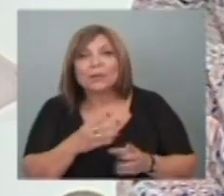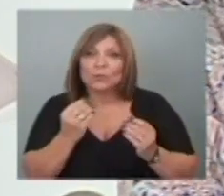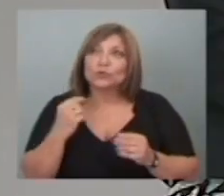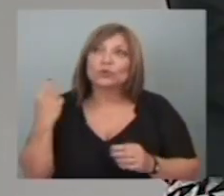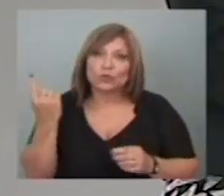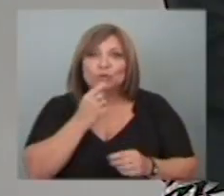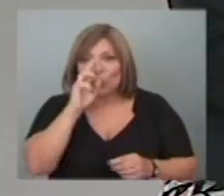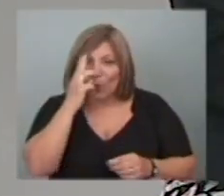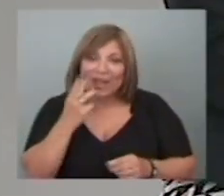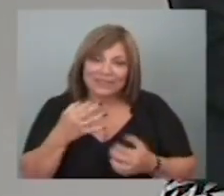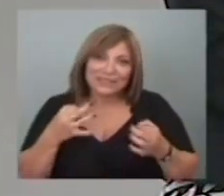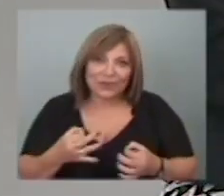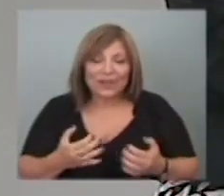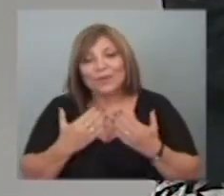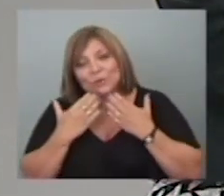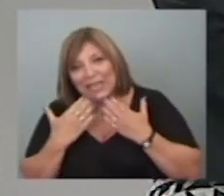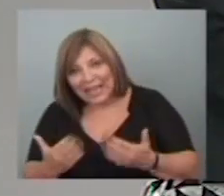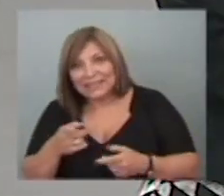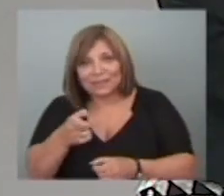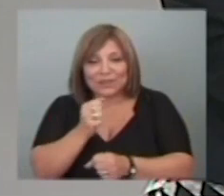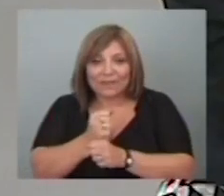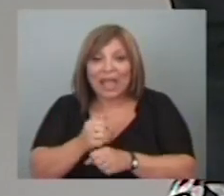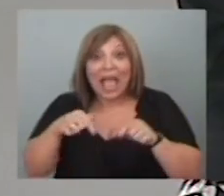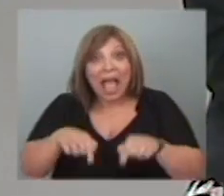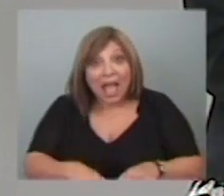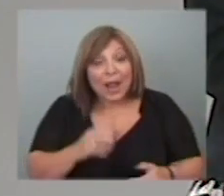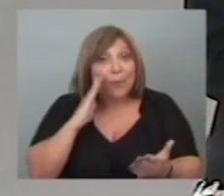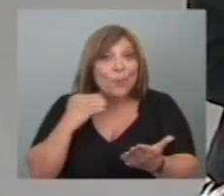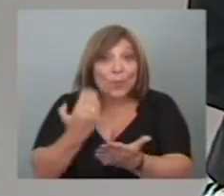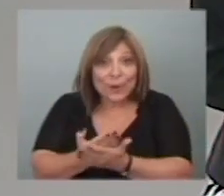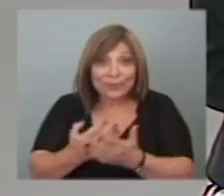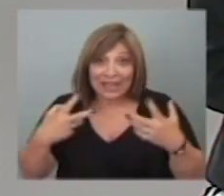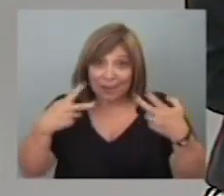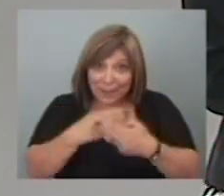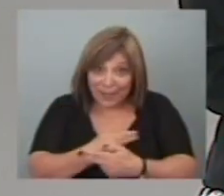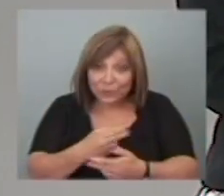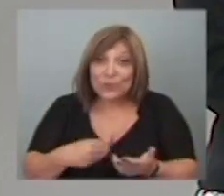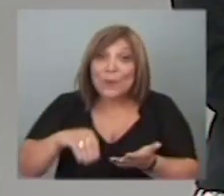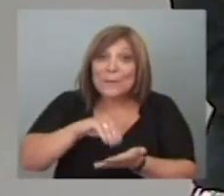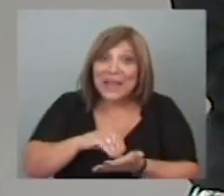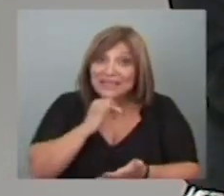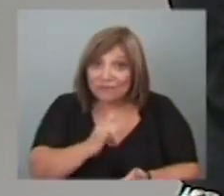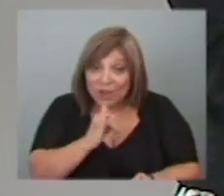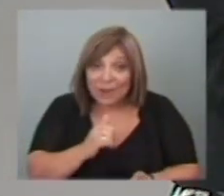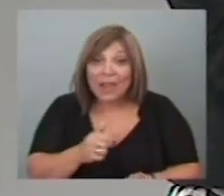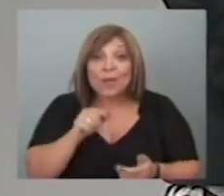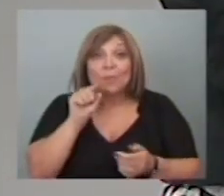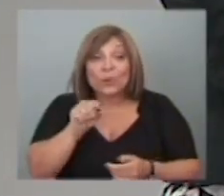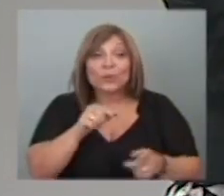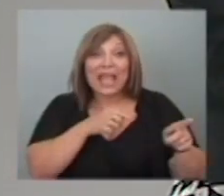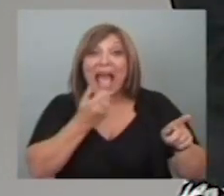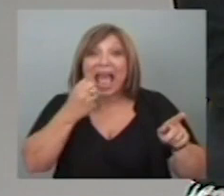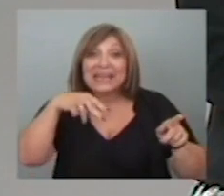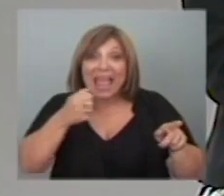uruguayos, seguramente. Bien, Andrea, muchas gracias por tu trabajo. Ahora le vamos a proponer una pausa aquí en Más Info. Cuando regresemos junto a Ana María